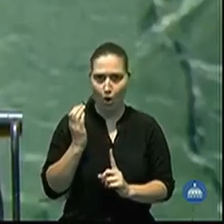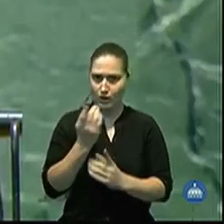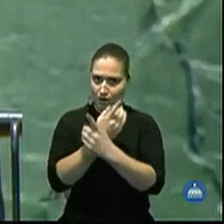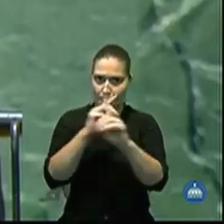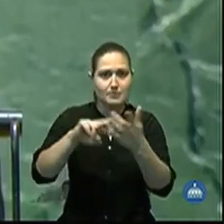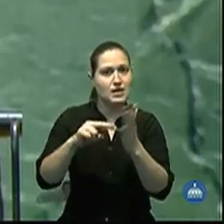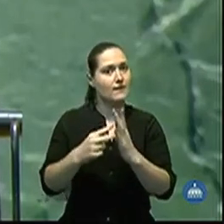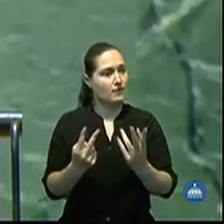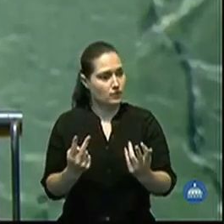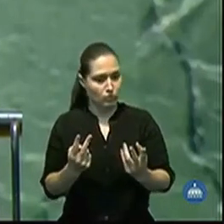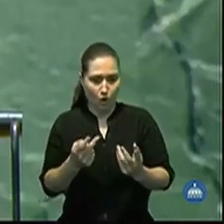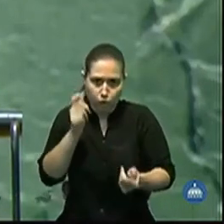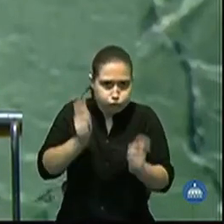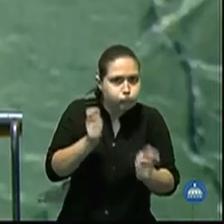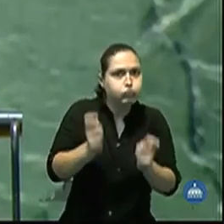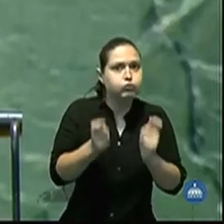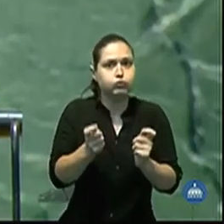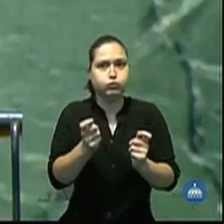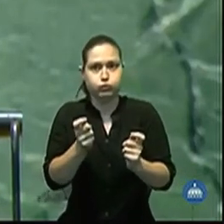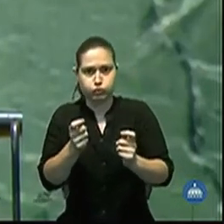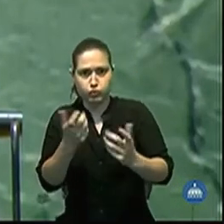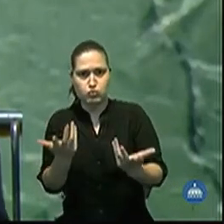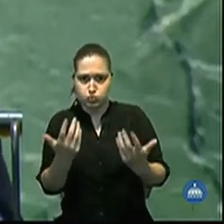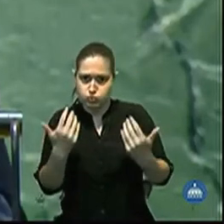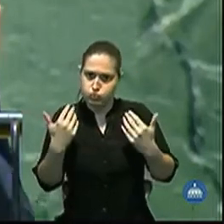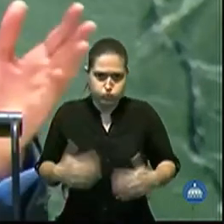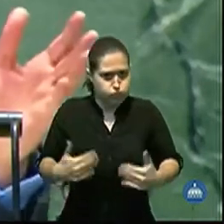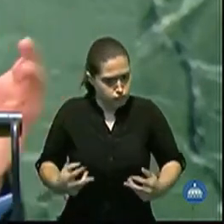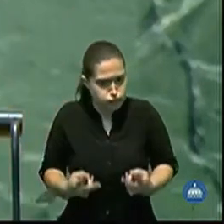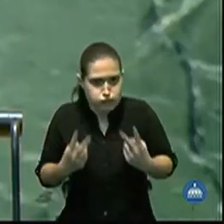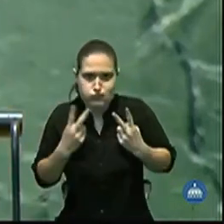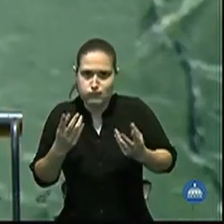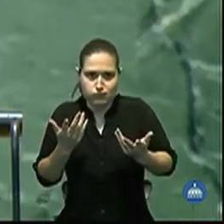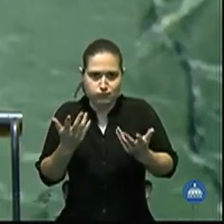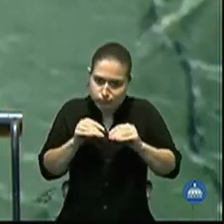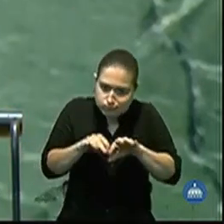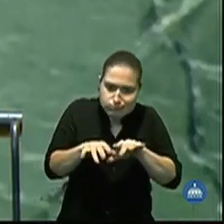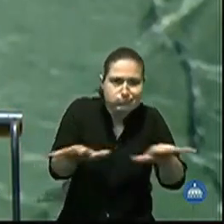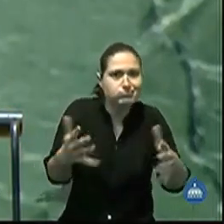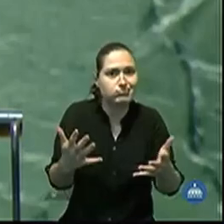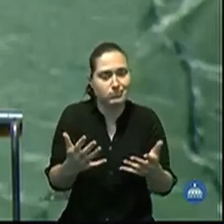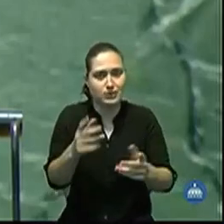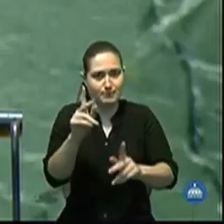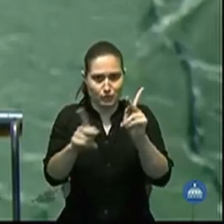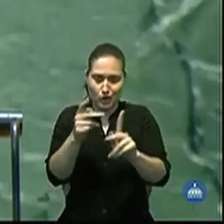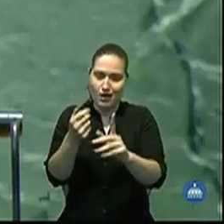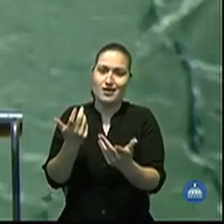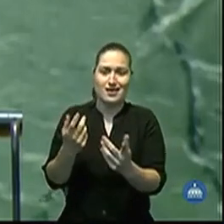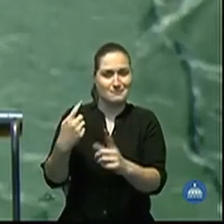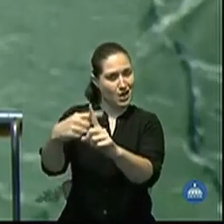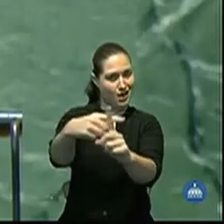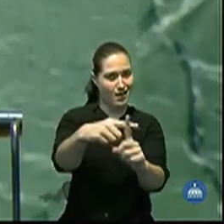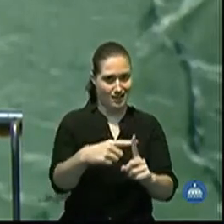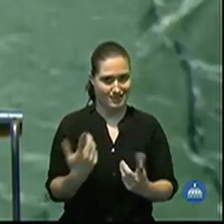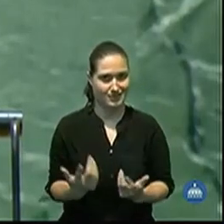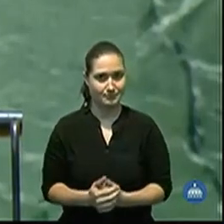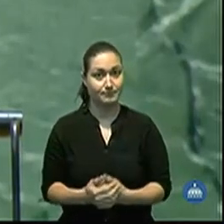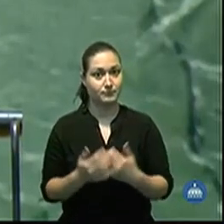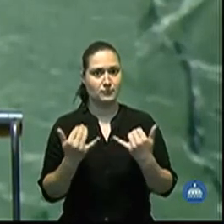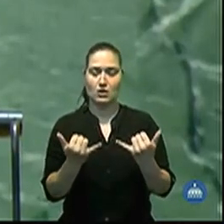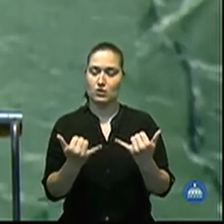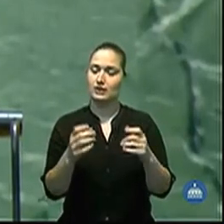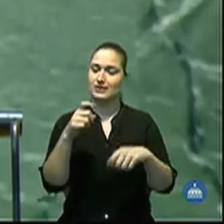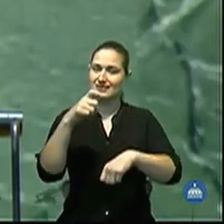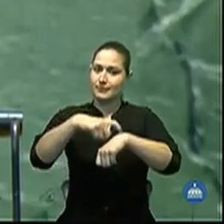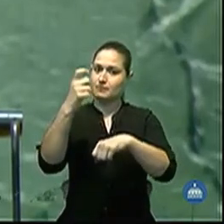transforme positivamente la vida de los ciudadanos. Señor Presidente, nos encontramos en un momento crucial para la democracia en